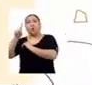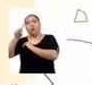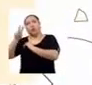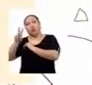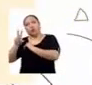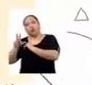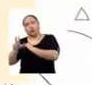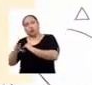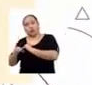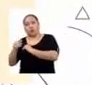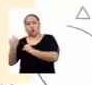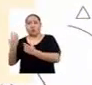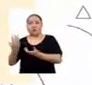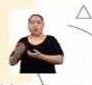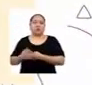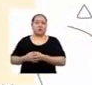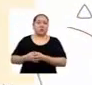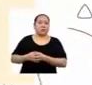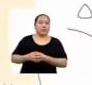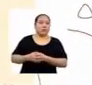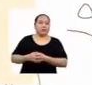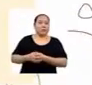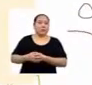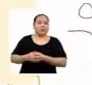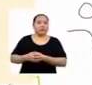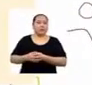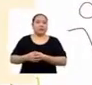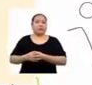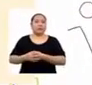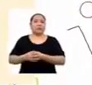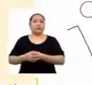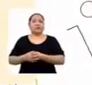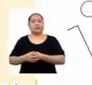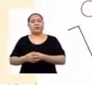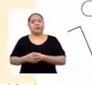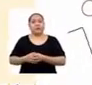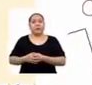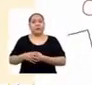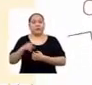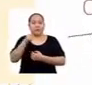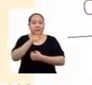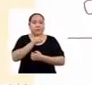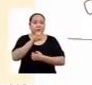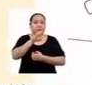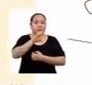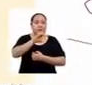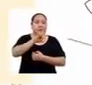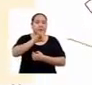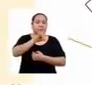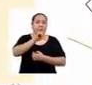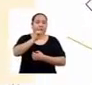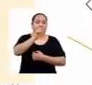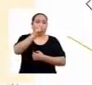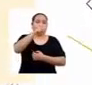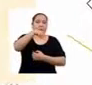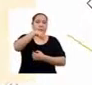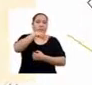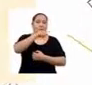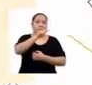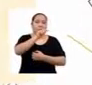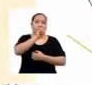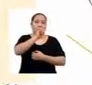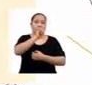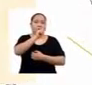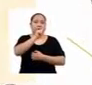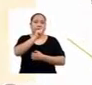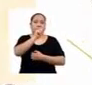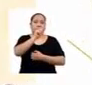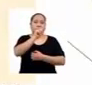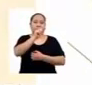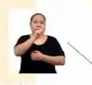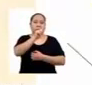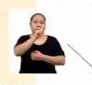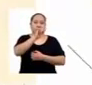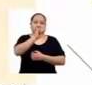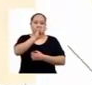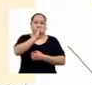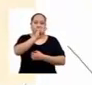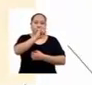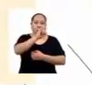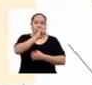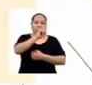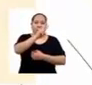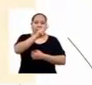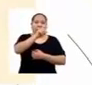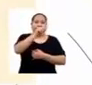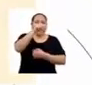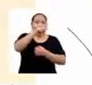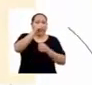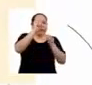alto, medio o bajo. Y las variables cuantitativas, las cuales toman valores numéricos o se describen